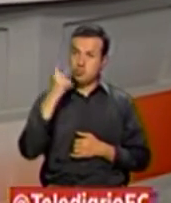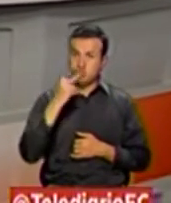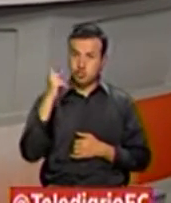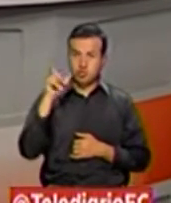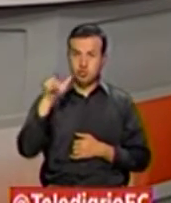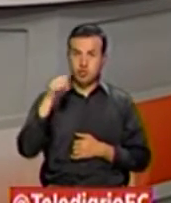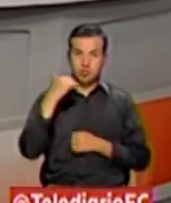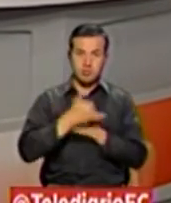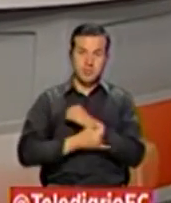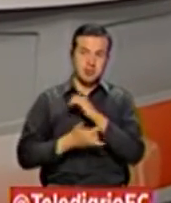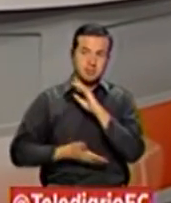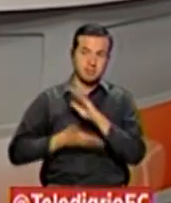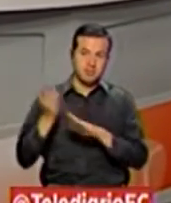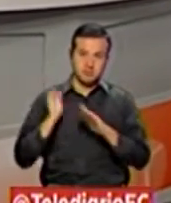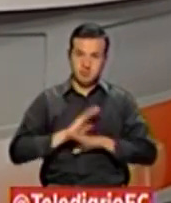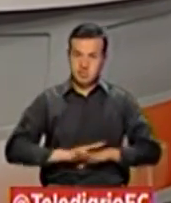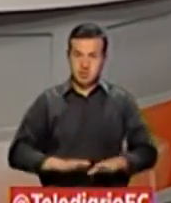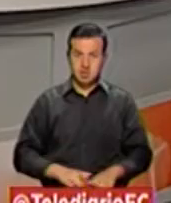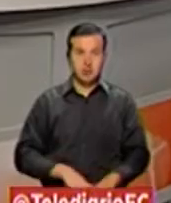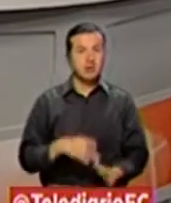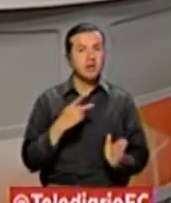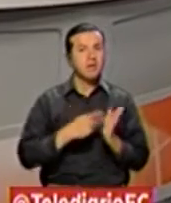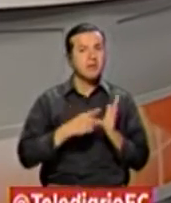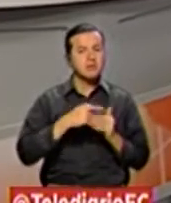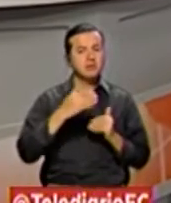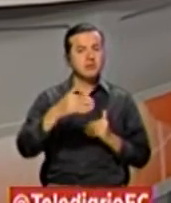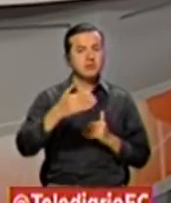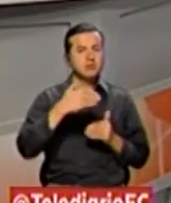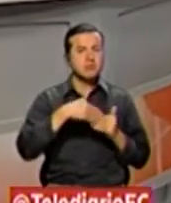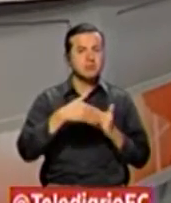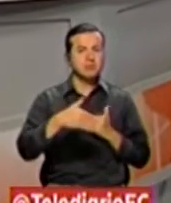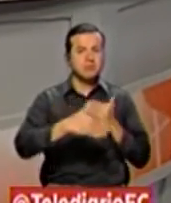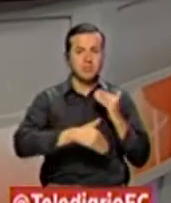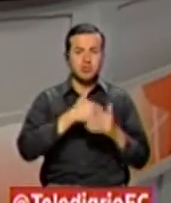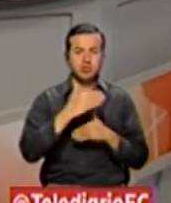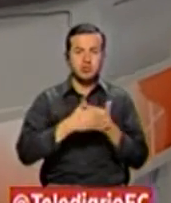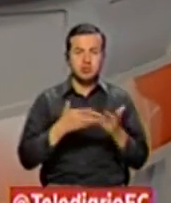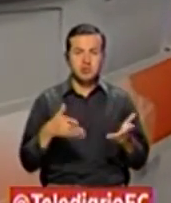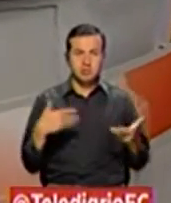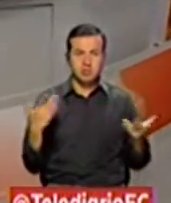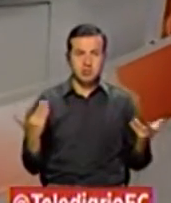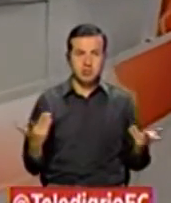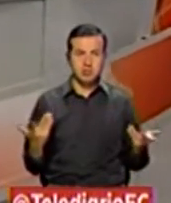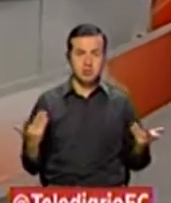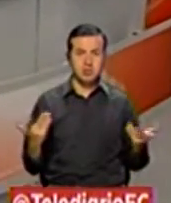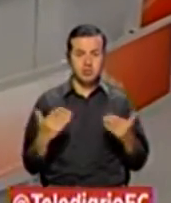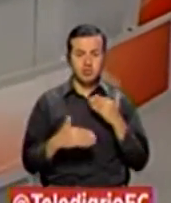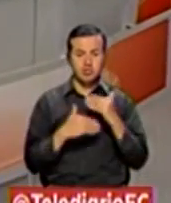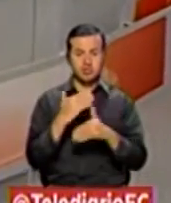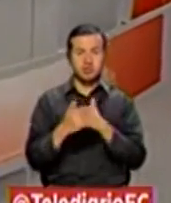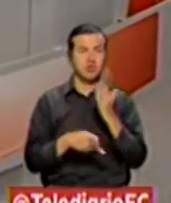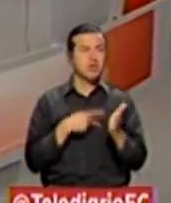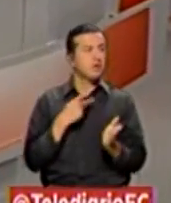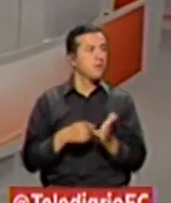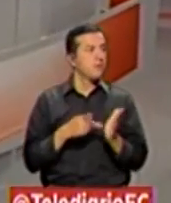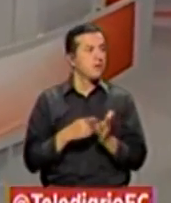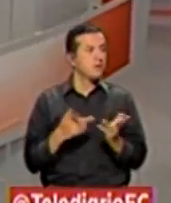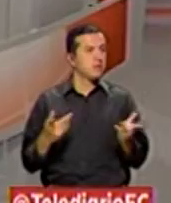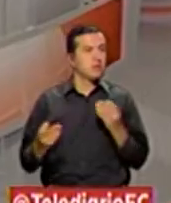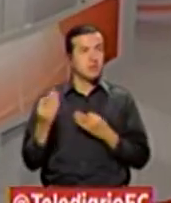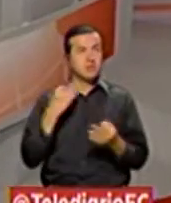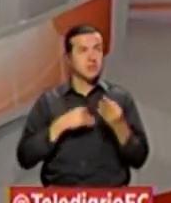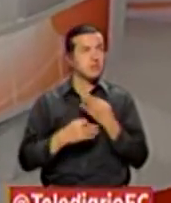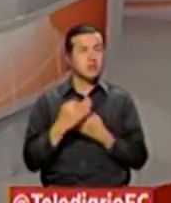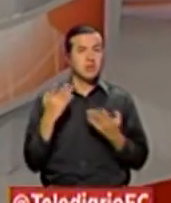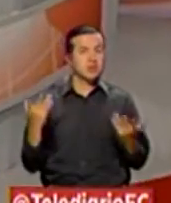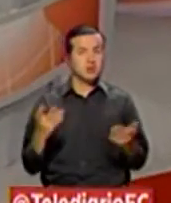CENAIN, Pablo Romero. ¿Qué ocurrirá en términos procesales? ¿Qué? Explíquenos usted qué es lo que cabe